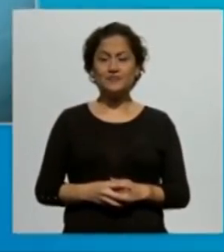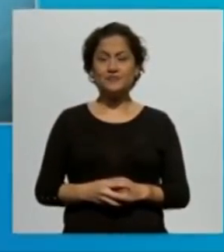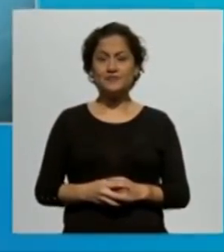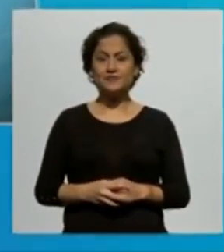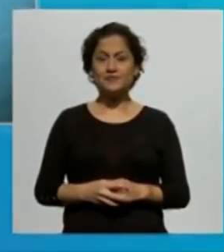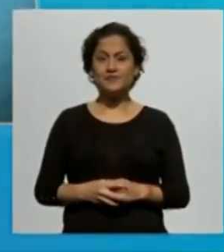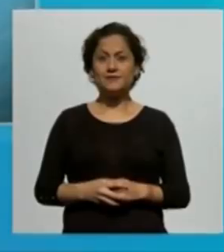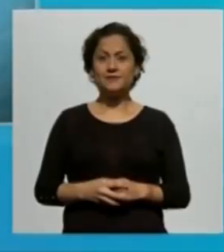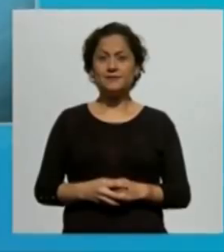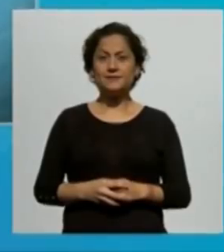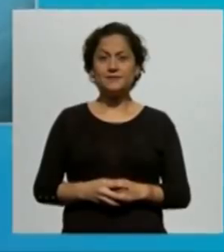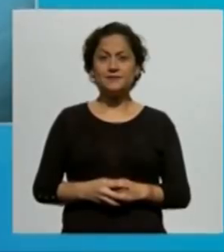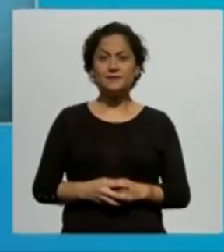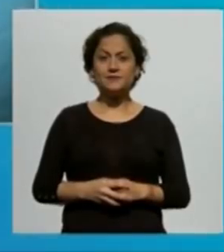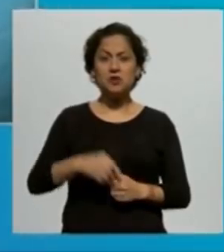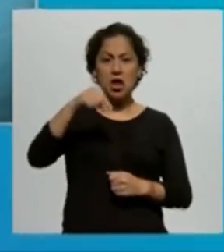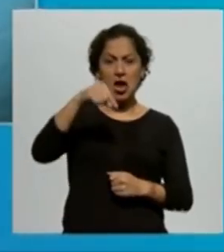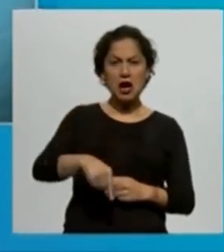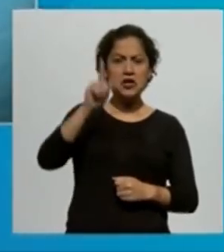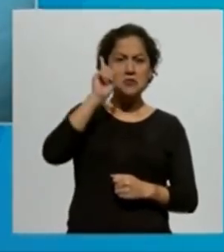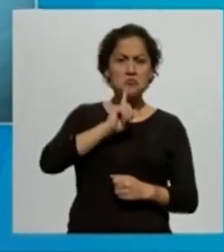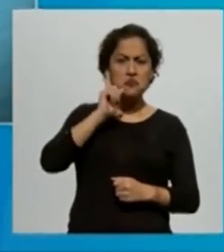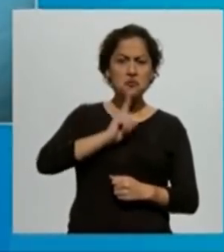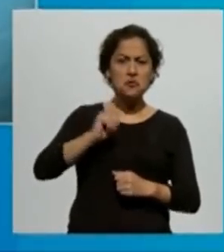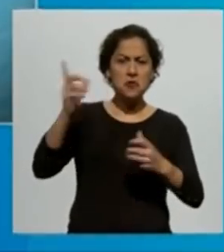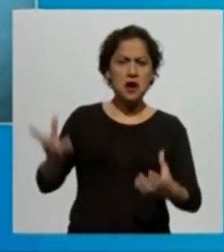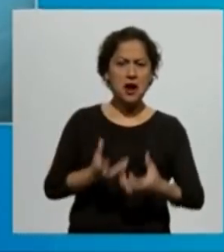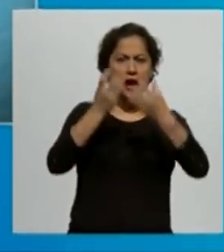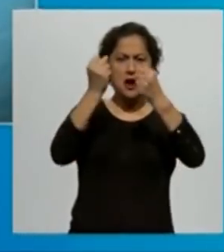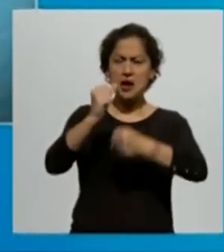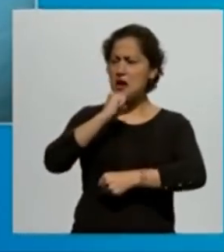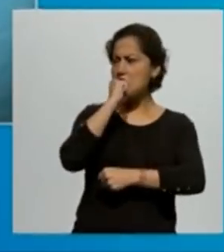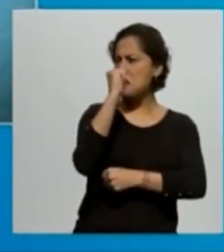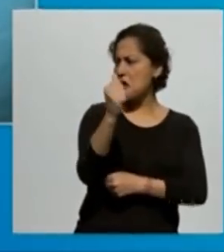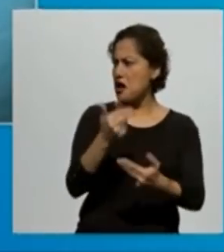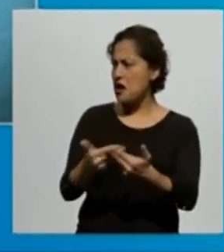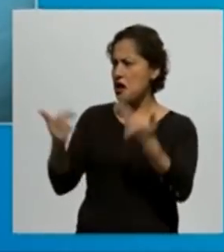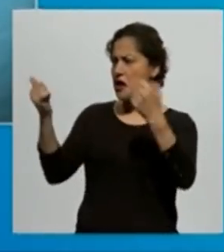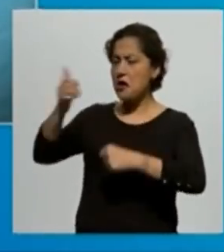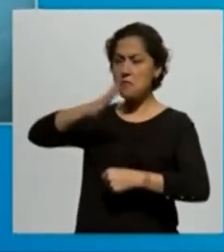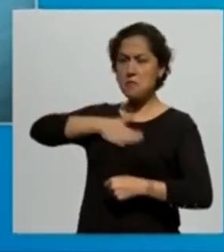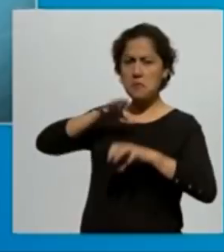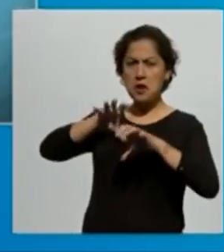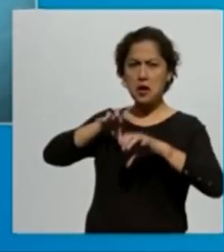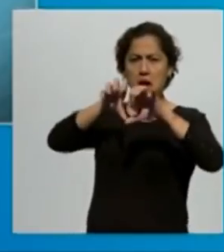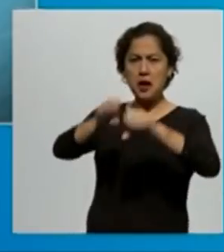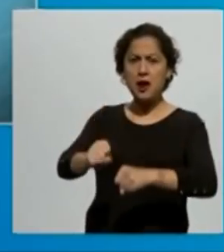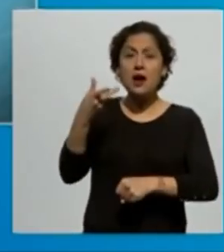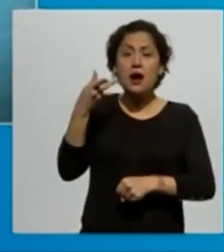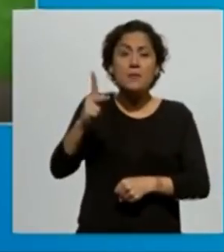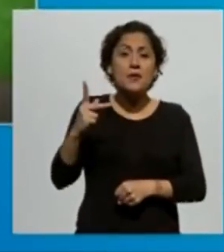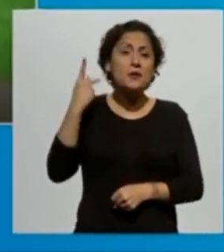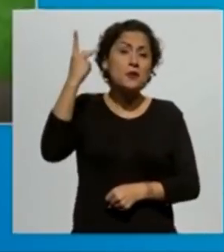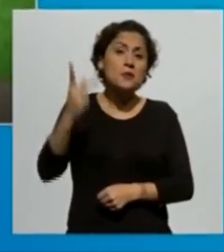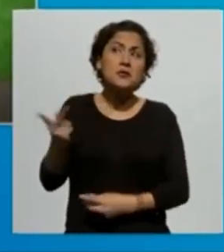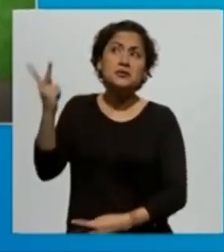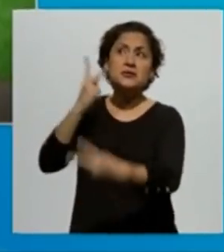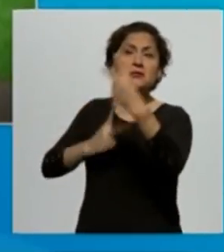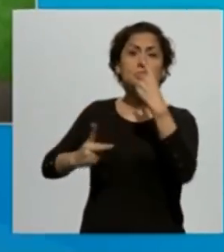Nadie salvará a esta dama porque es mi prisionera. ¡Pero seré rescatada por mi príncipe!